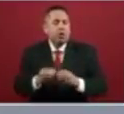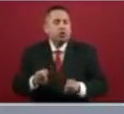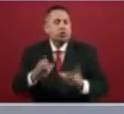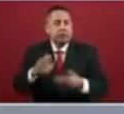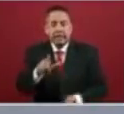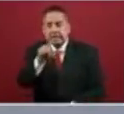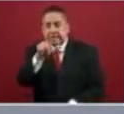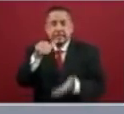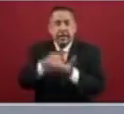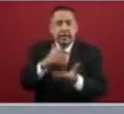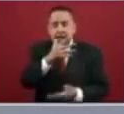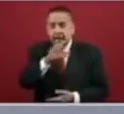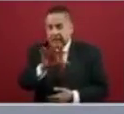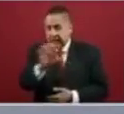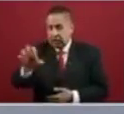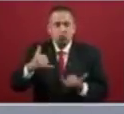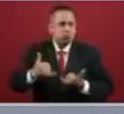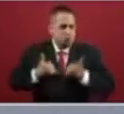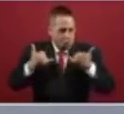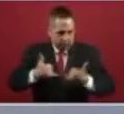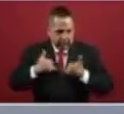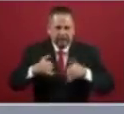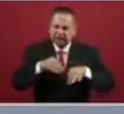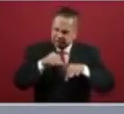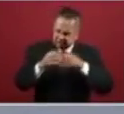7.500 jóvenes y trabajan